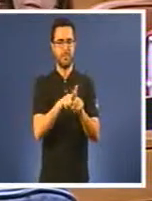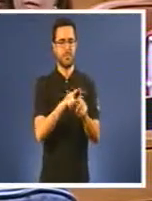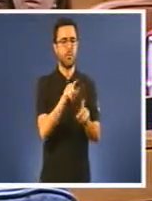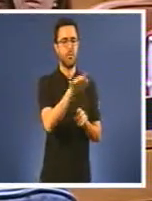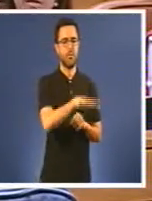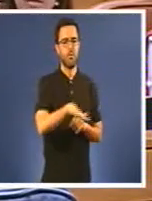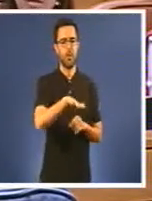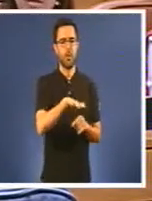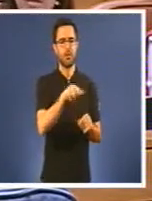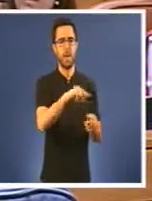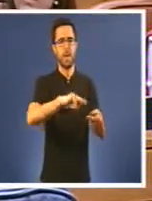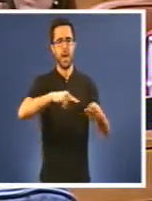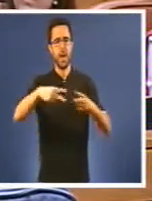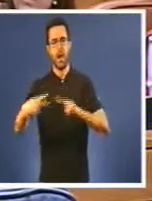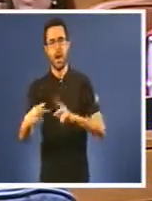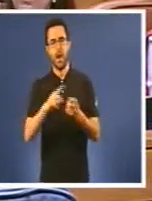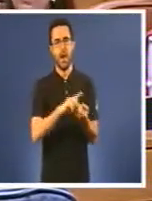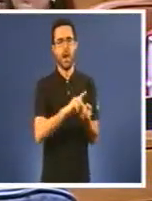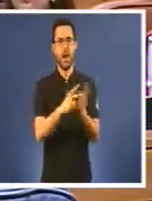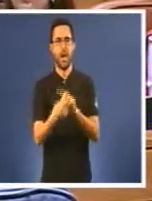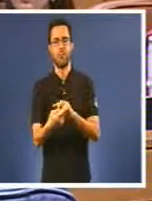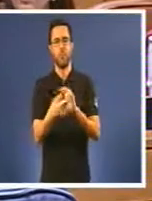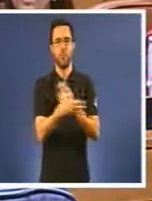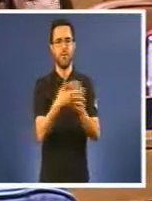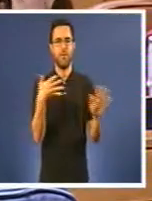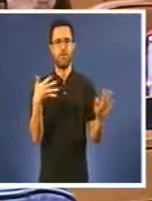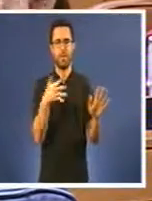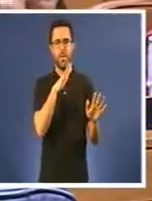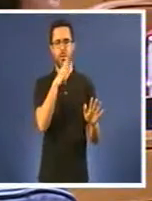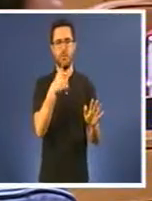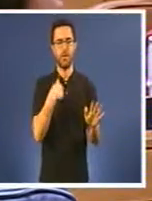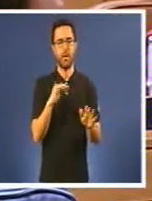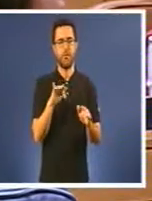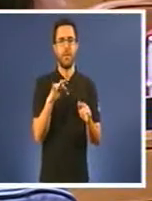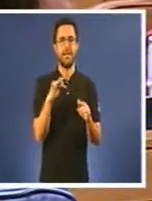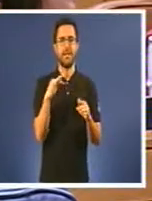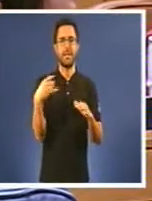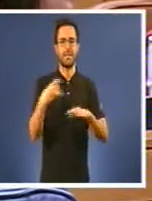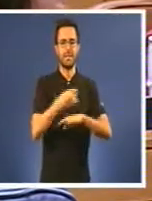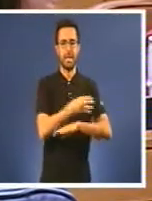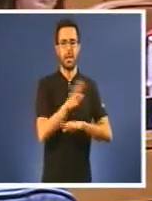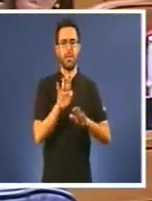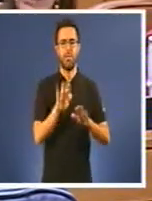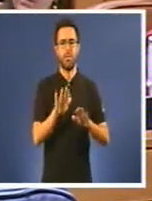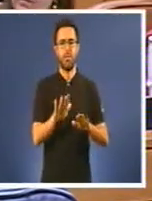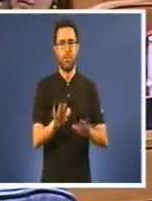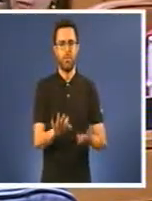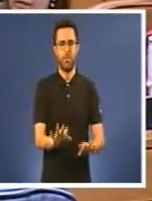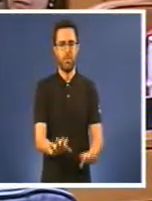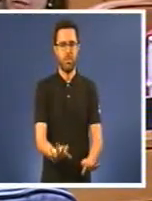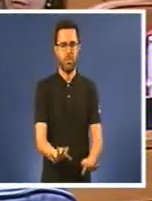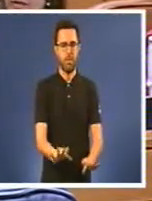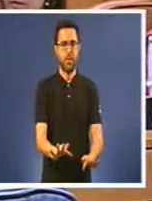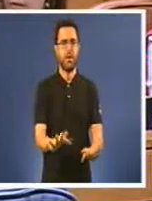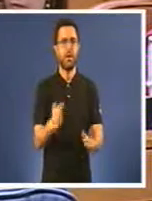se produce unha transición de velocidade porque desacelera o tren. Isto está instalado en toda a rede